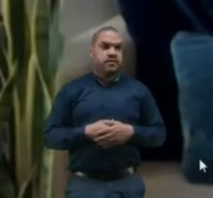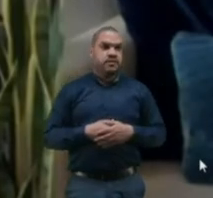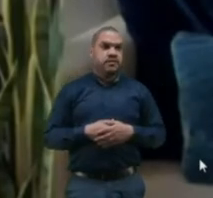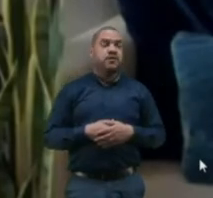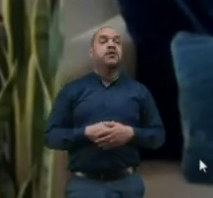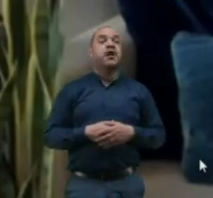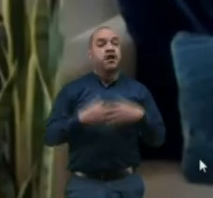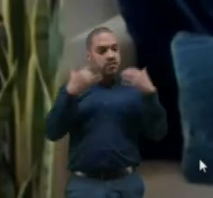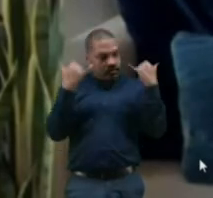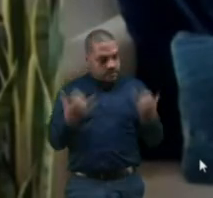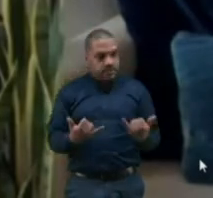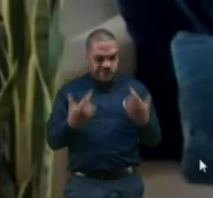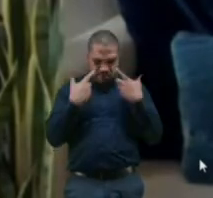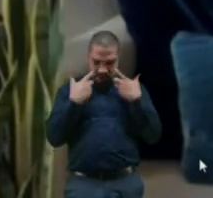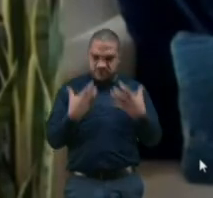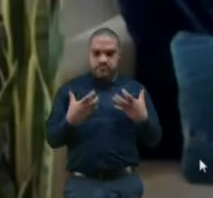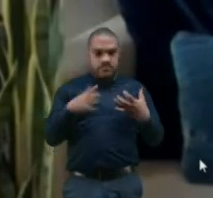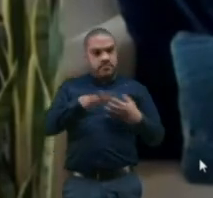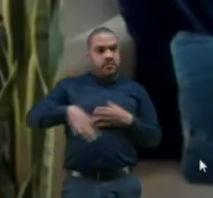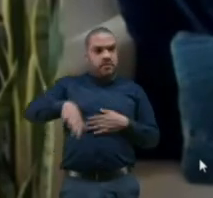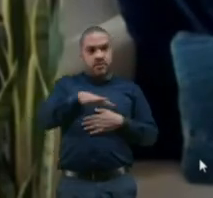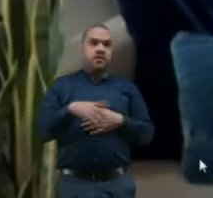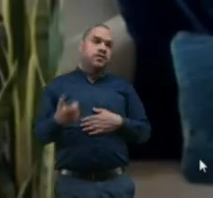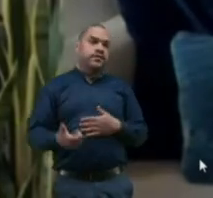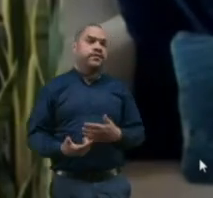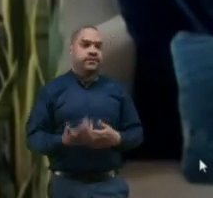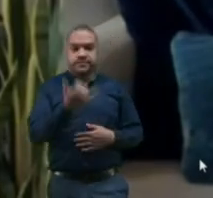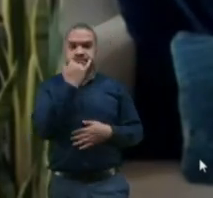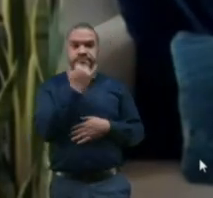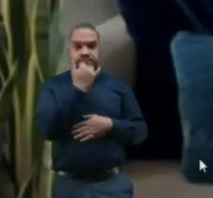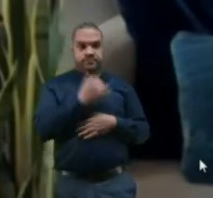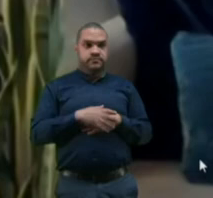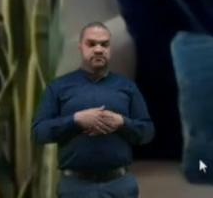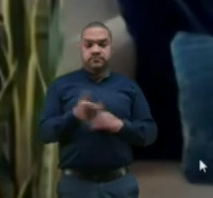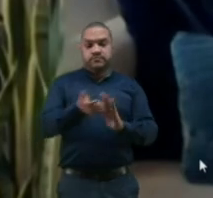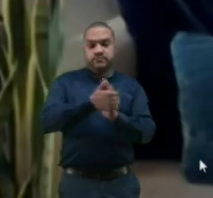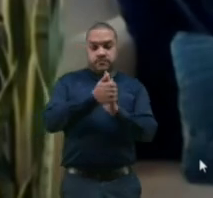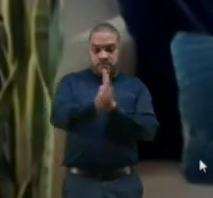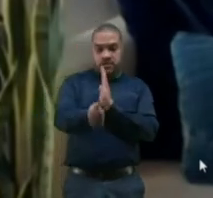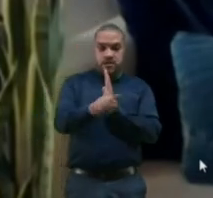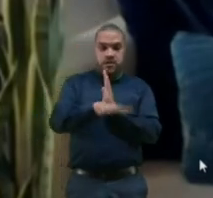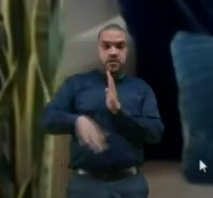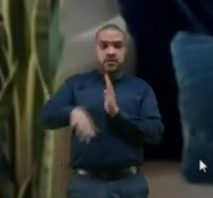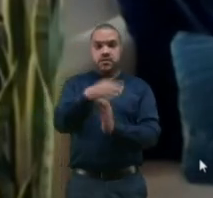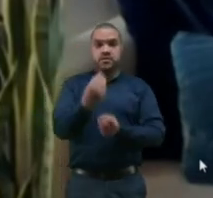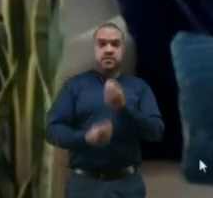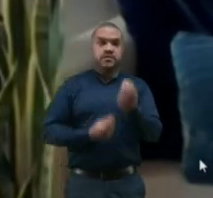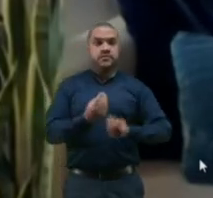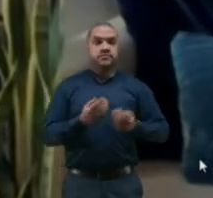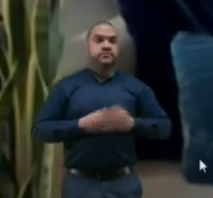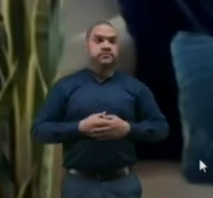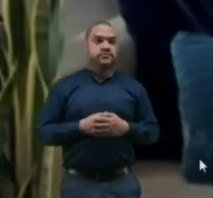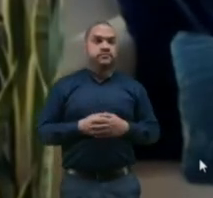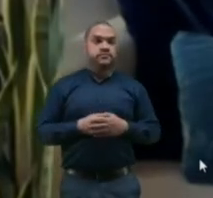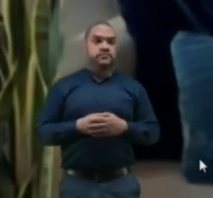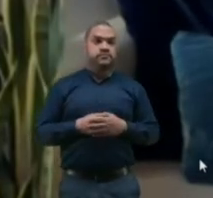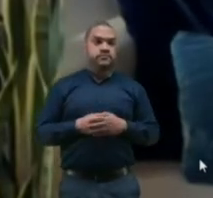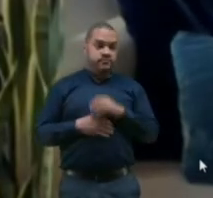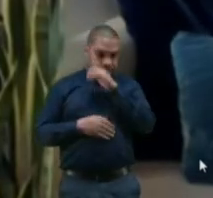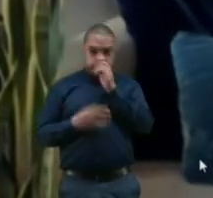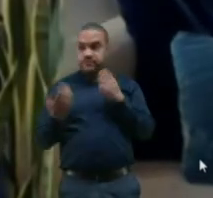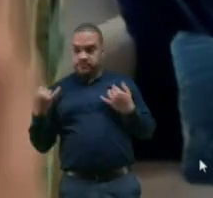porque están entendiendo que ese talento no sólo está disponible en silicon valley como por mucho tiempo habían entendido